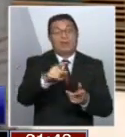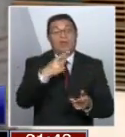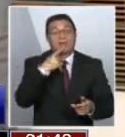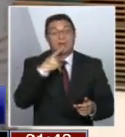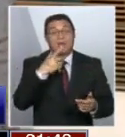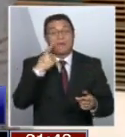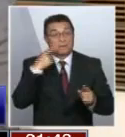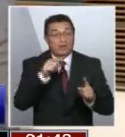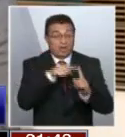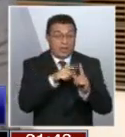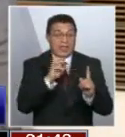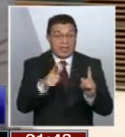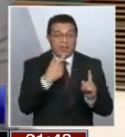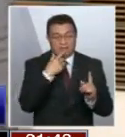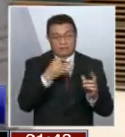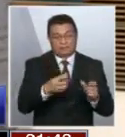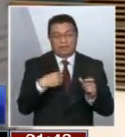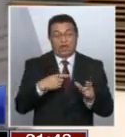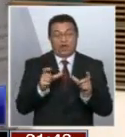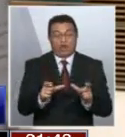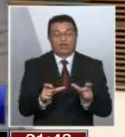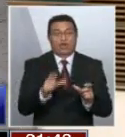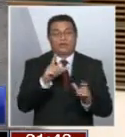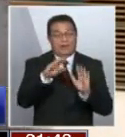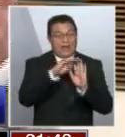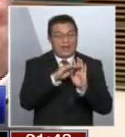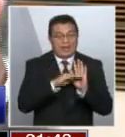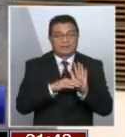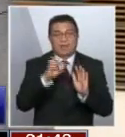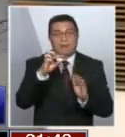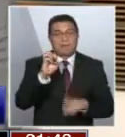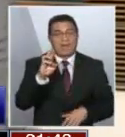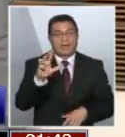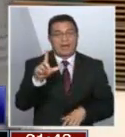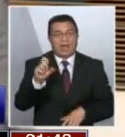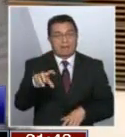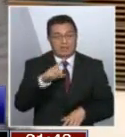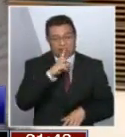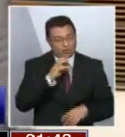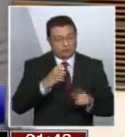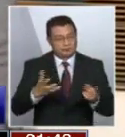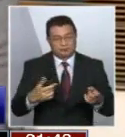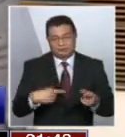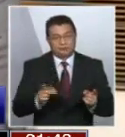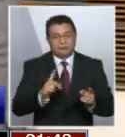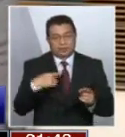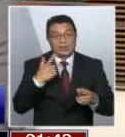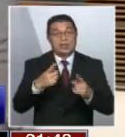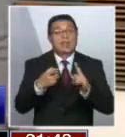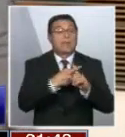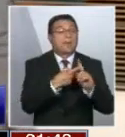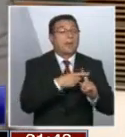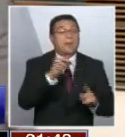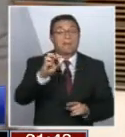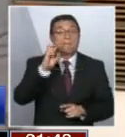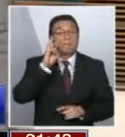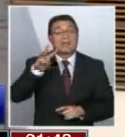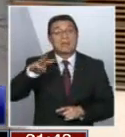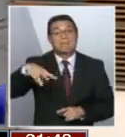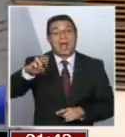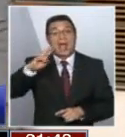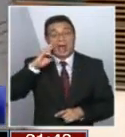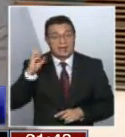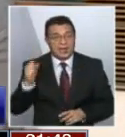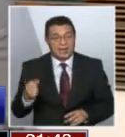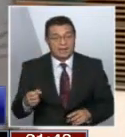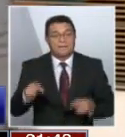principal el control de la lista parlamentaria y también la participación en primaria. Ahora, es